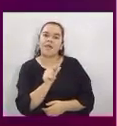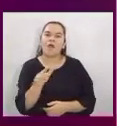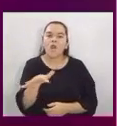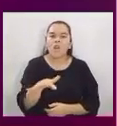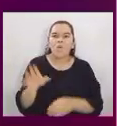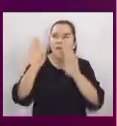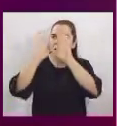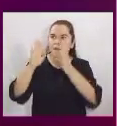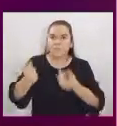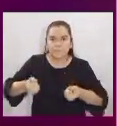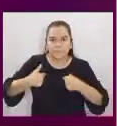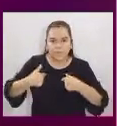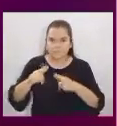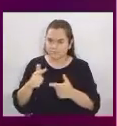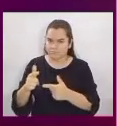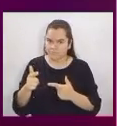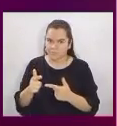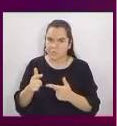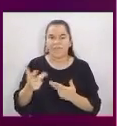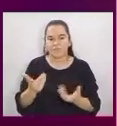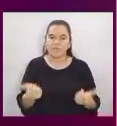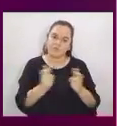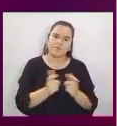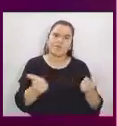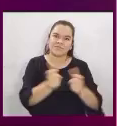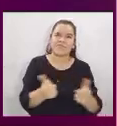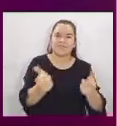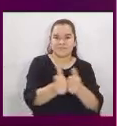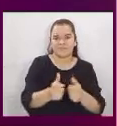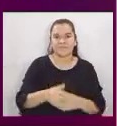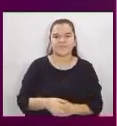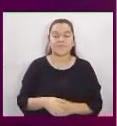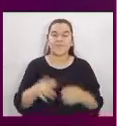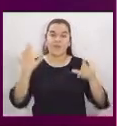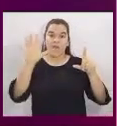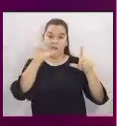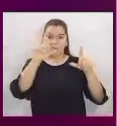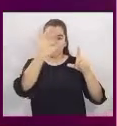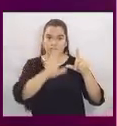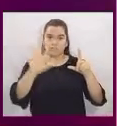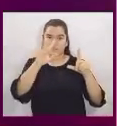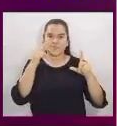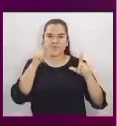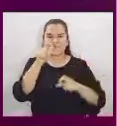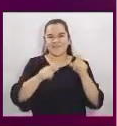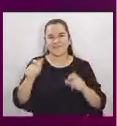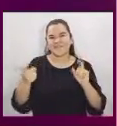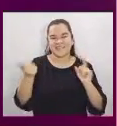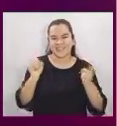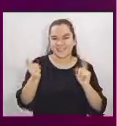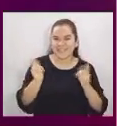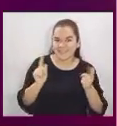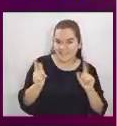en las casas o en lugares que nos prestan. Por el momento no tenemos un local apropiado para recibir tantas